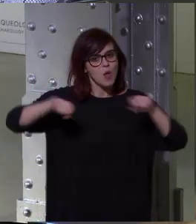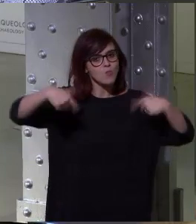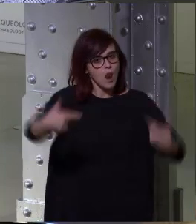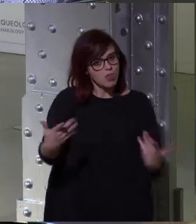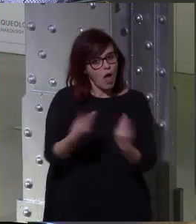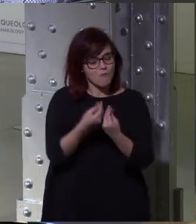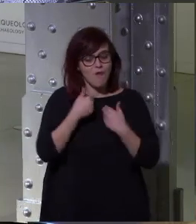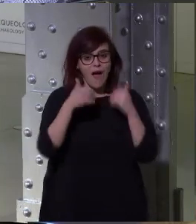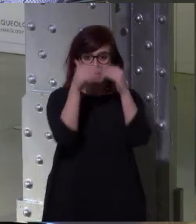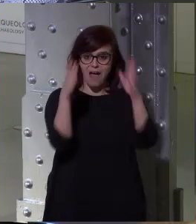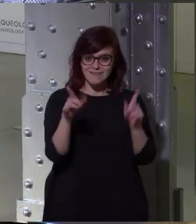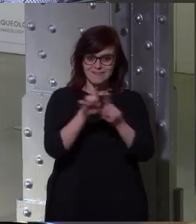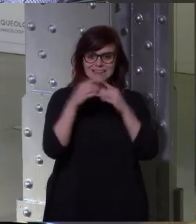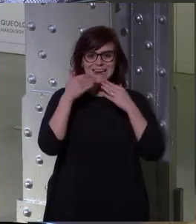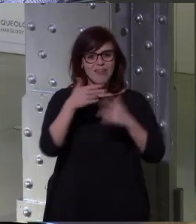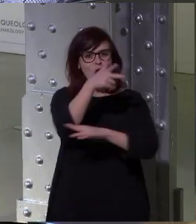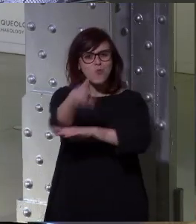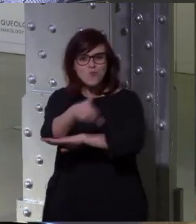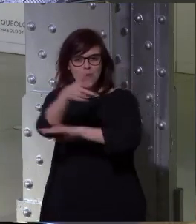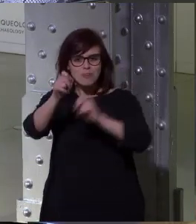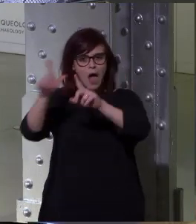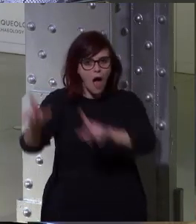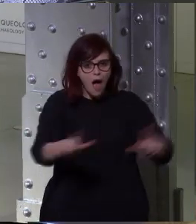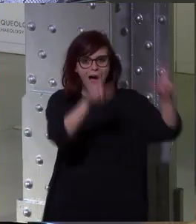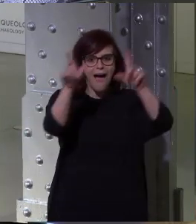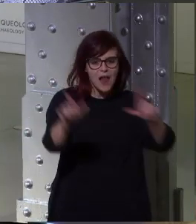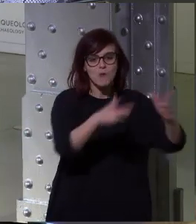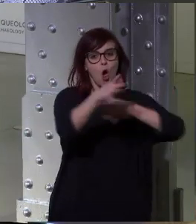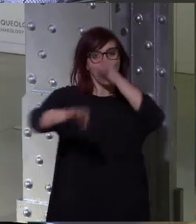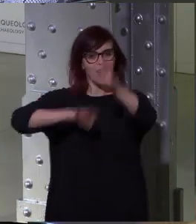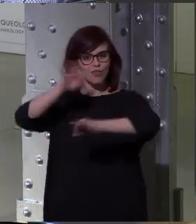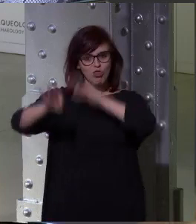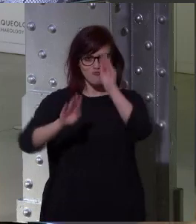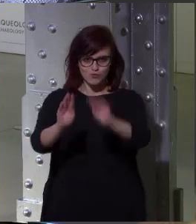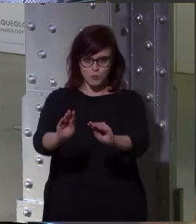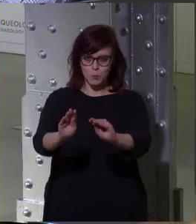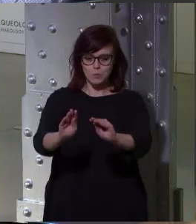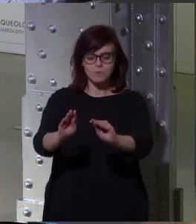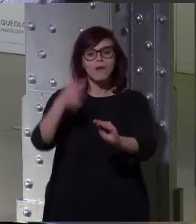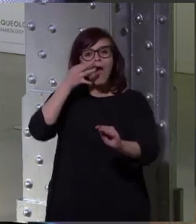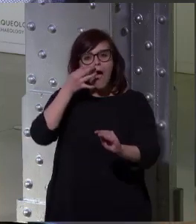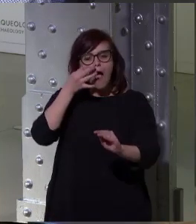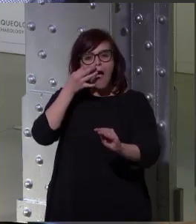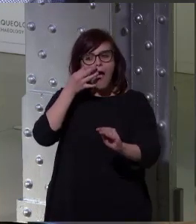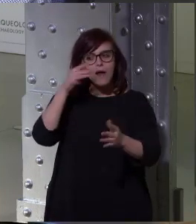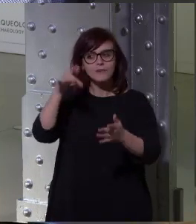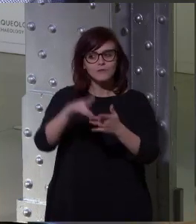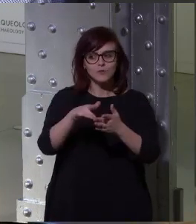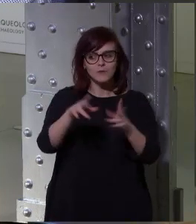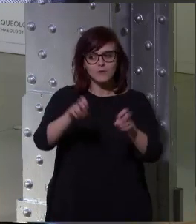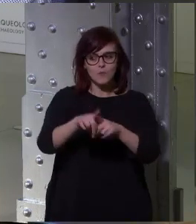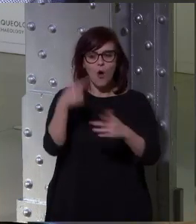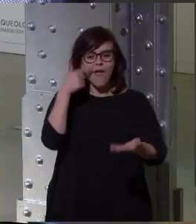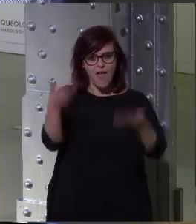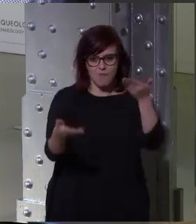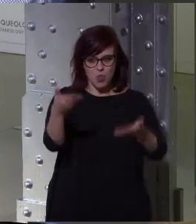naturaleza hasta nuestras casas a través de sus documentales. Pero sí es una organización, Manu, que ha tenido una evolución para